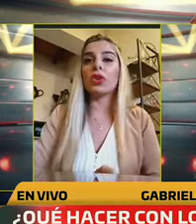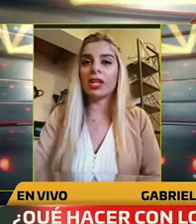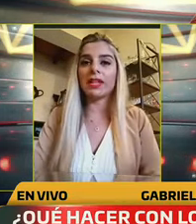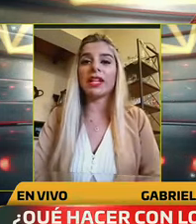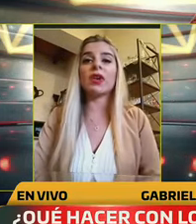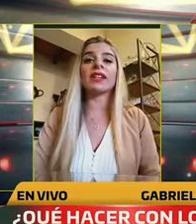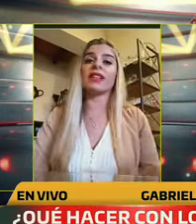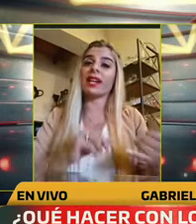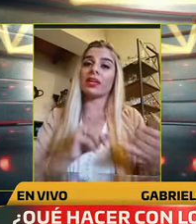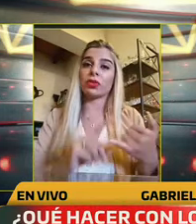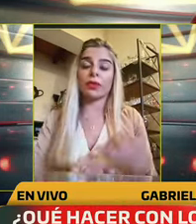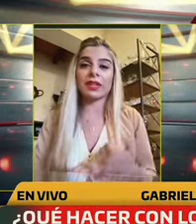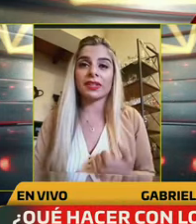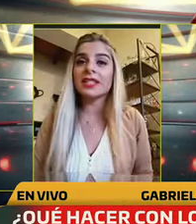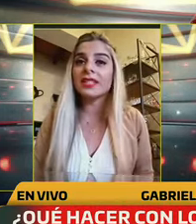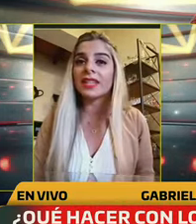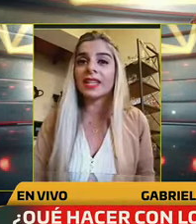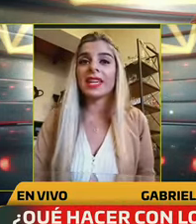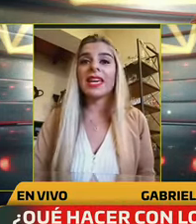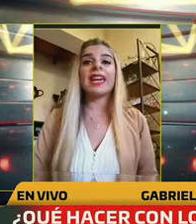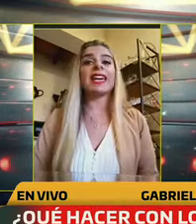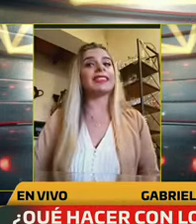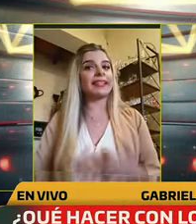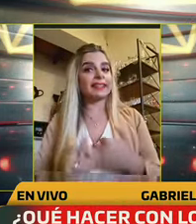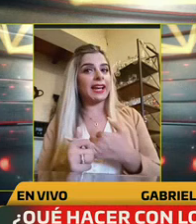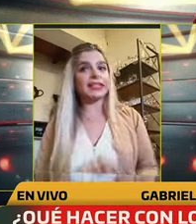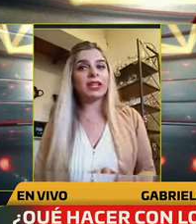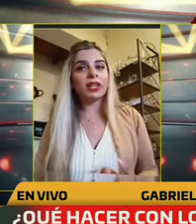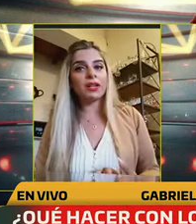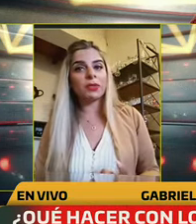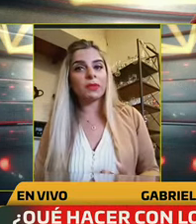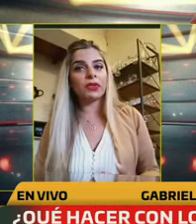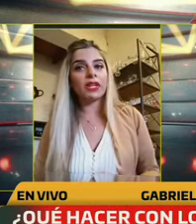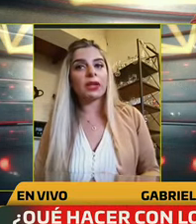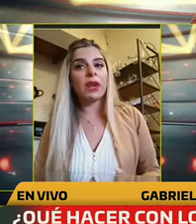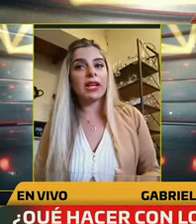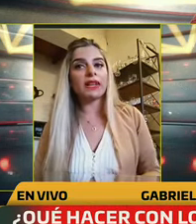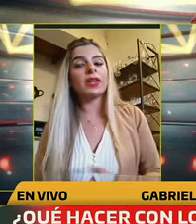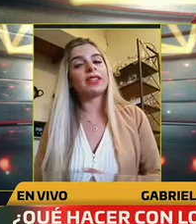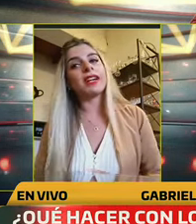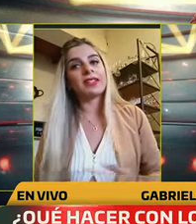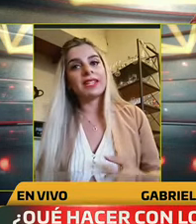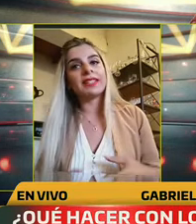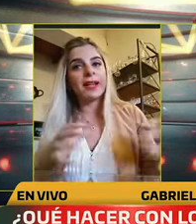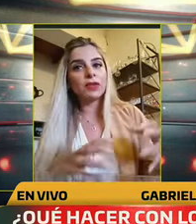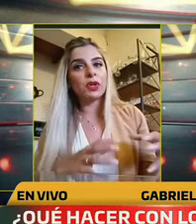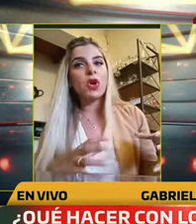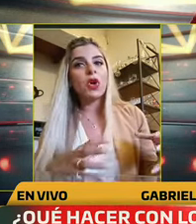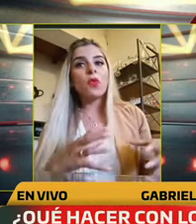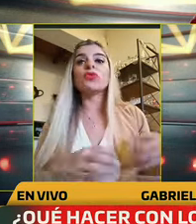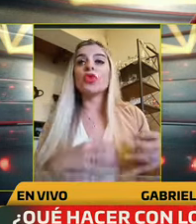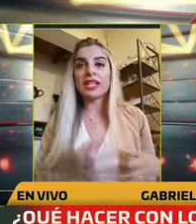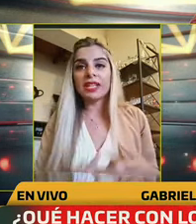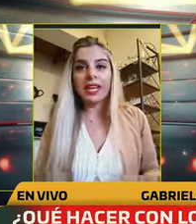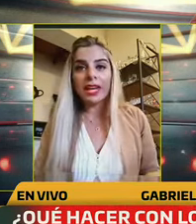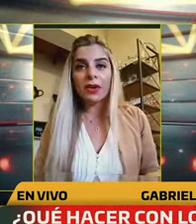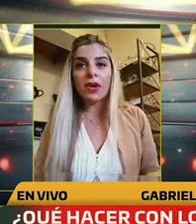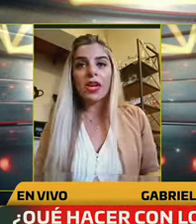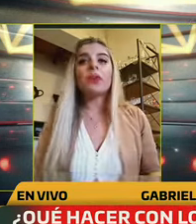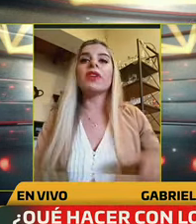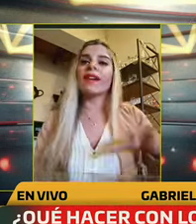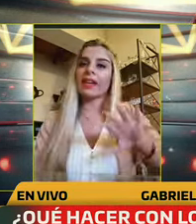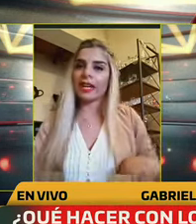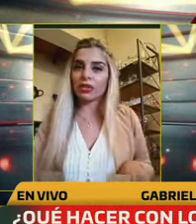con los límites, no acceder a sus berrinches, estar tranquilos en el momento en el cual ellos están realizando un